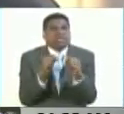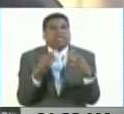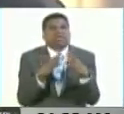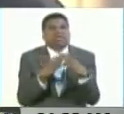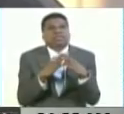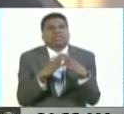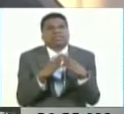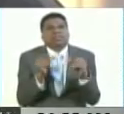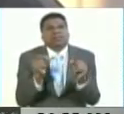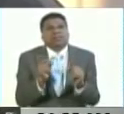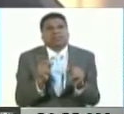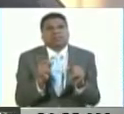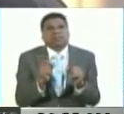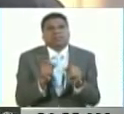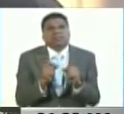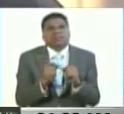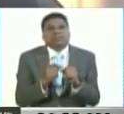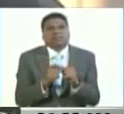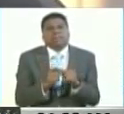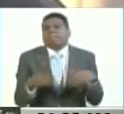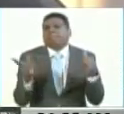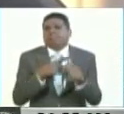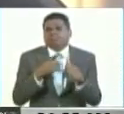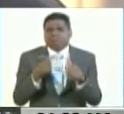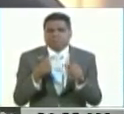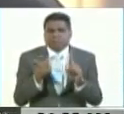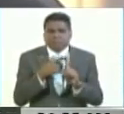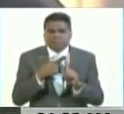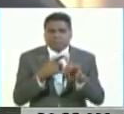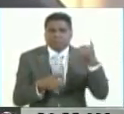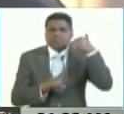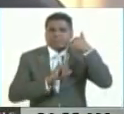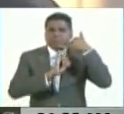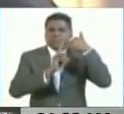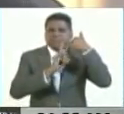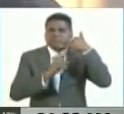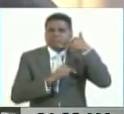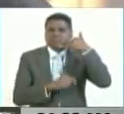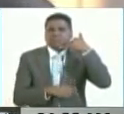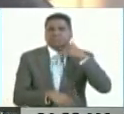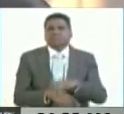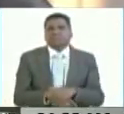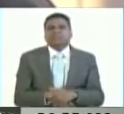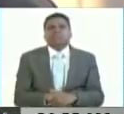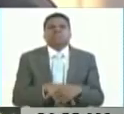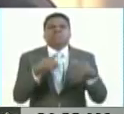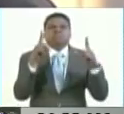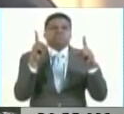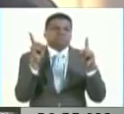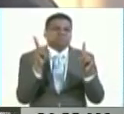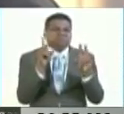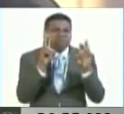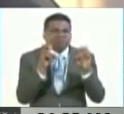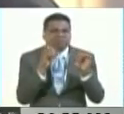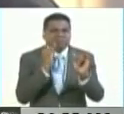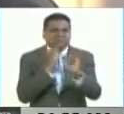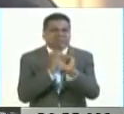bueno, CanTV tiene que continuar con esos incrementos y ese tipo de nuevas medidas que están tomando. Hay que